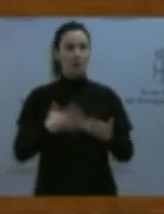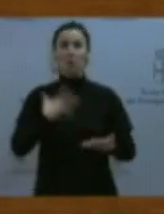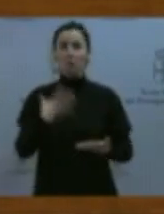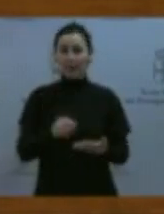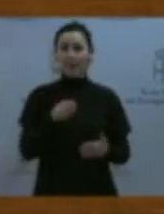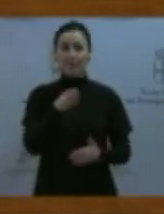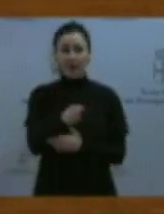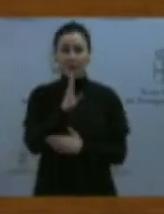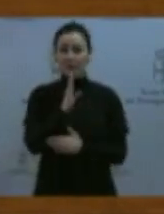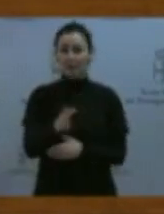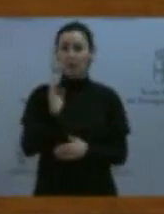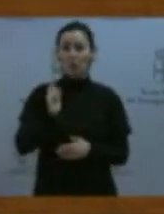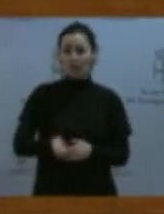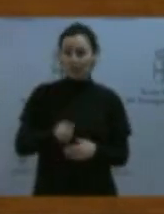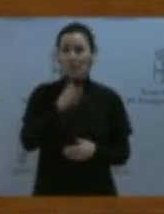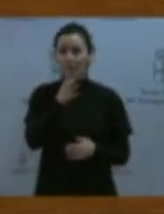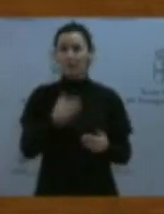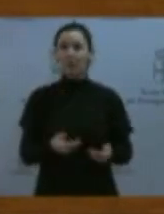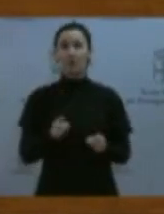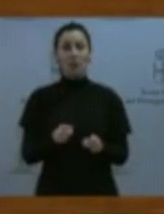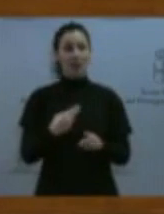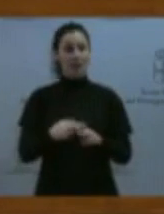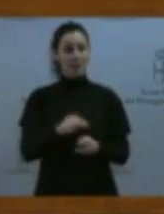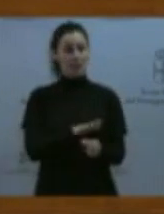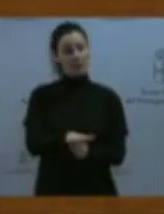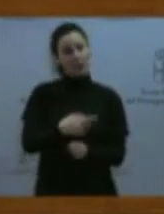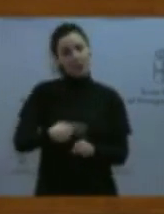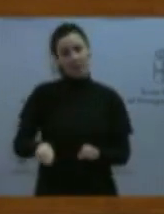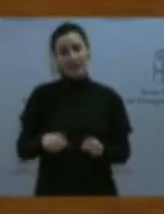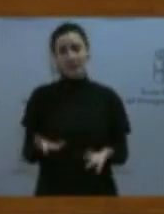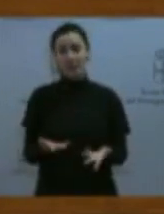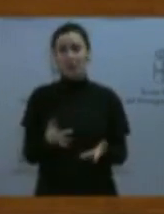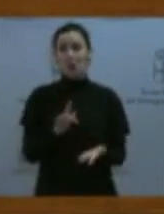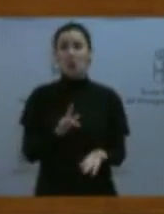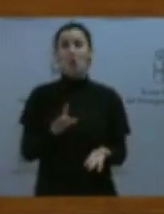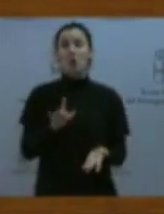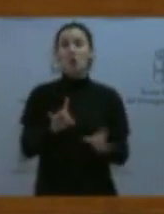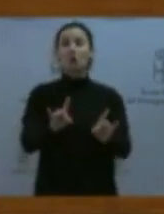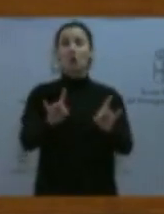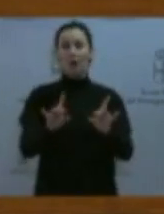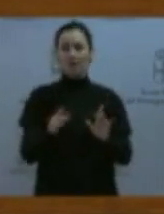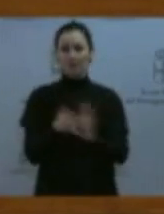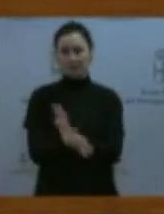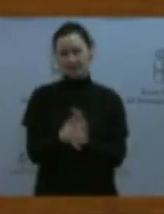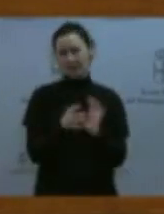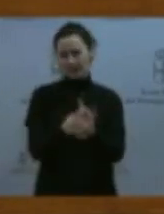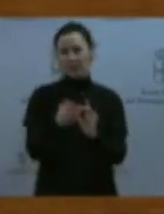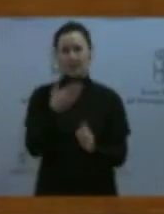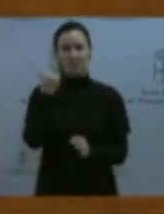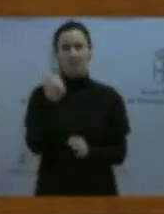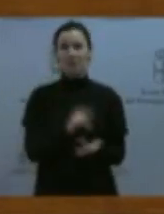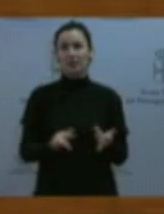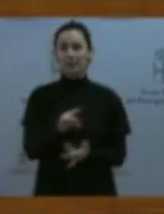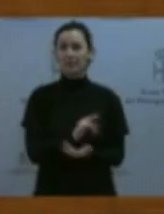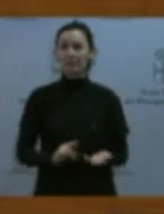terreno de lo político. La impunidad tiene también mucho que ver con los privilegios. Llegada la crisis y sus consecuencias para el conjunto de